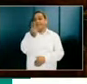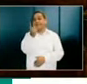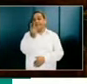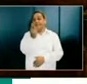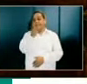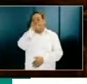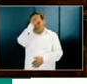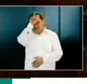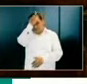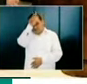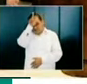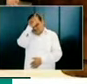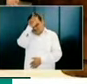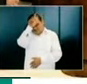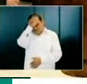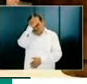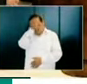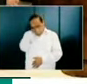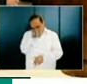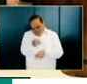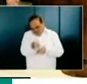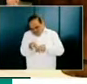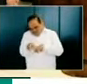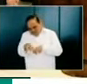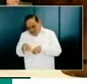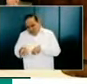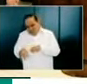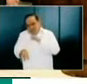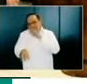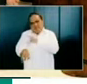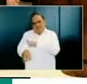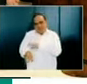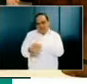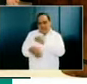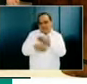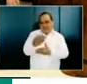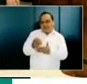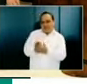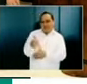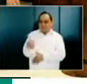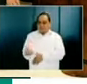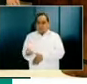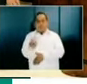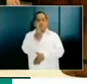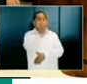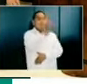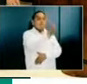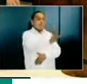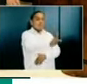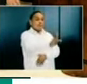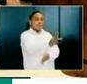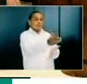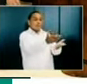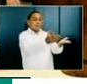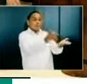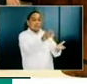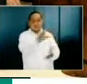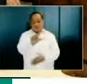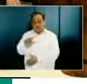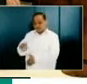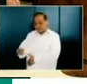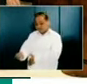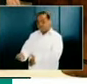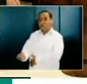rastrero, aun siendo el más maldito, comparado contigo, se queda